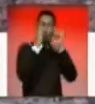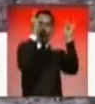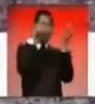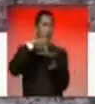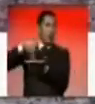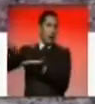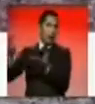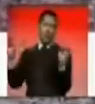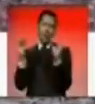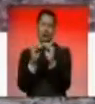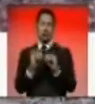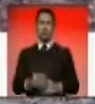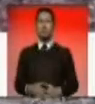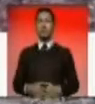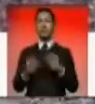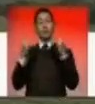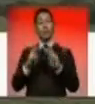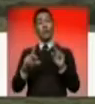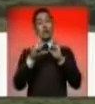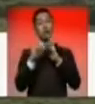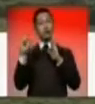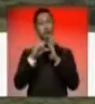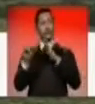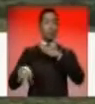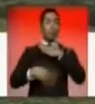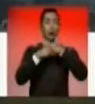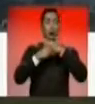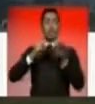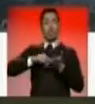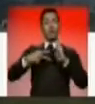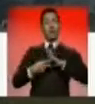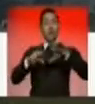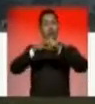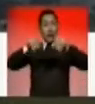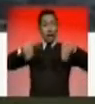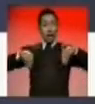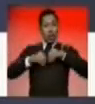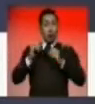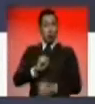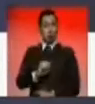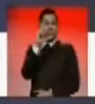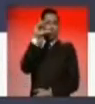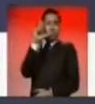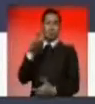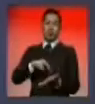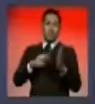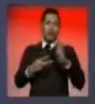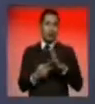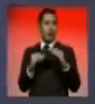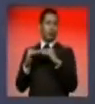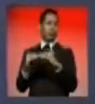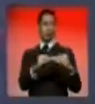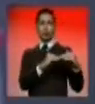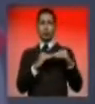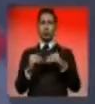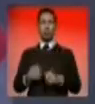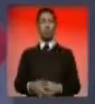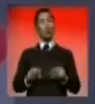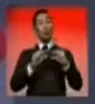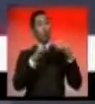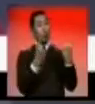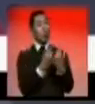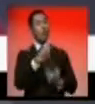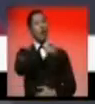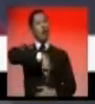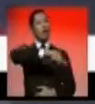iniciativa consideran que el tributo adicional ayudará a frenar la especulación en el valor del suelo. Luchar contra aquellos grupos económicos